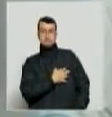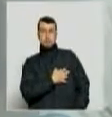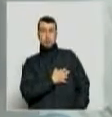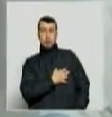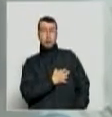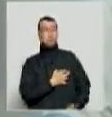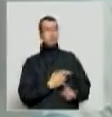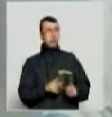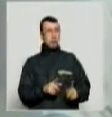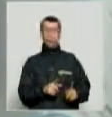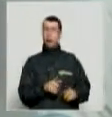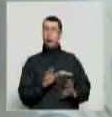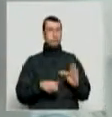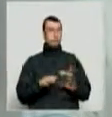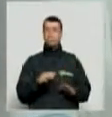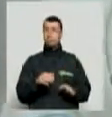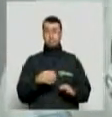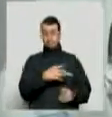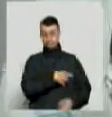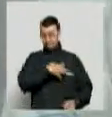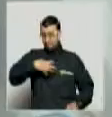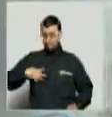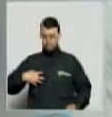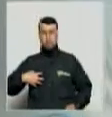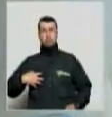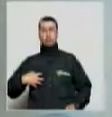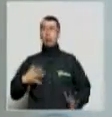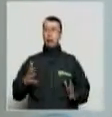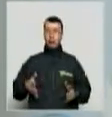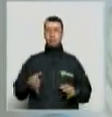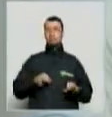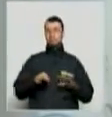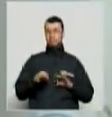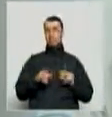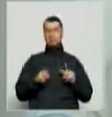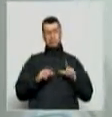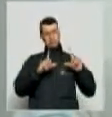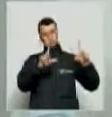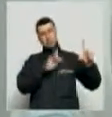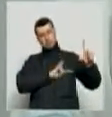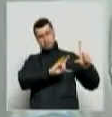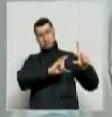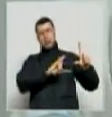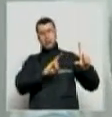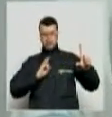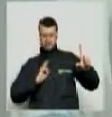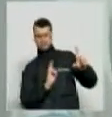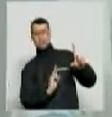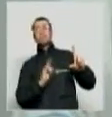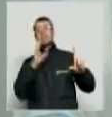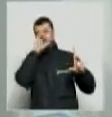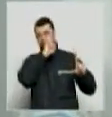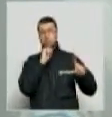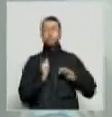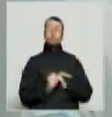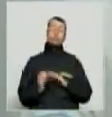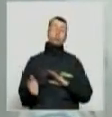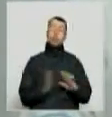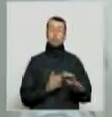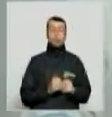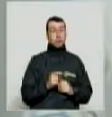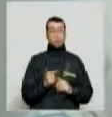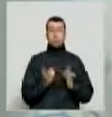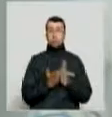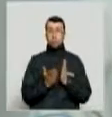nos lo permite saber. Otra utilidad muy importante también dentro de los estudios cardíacos en cuanto al electrocardiograma es que este estudio se debe